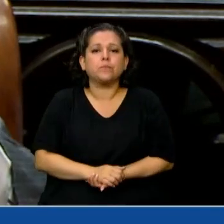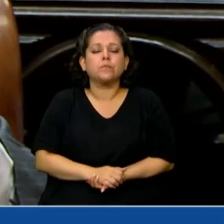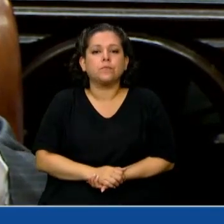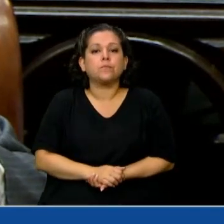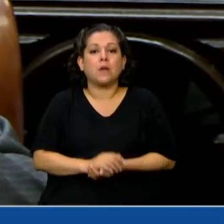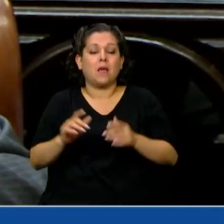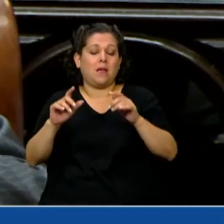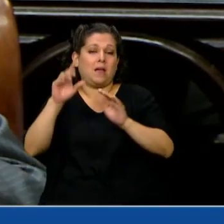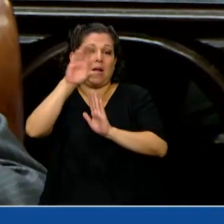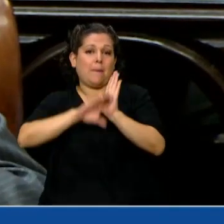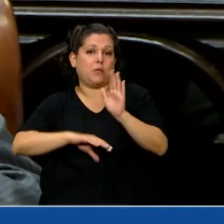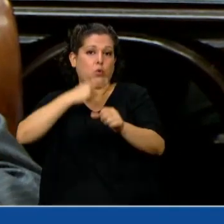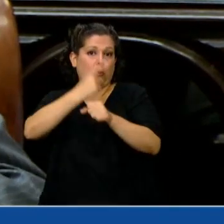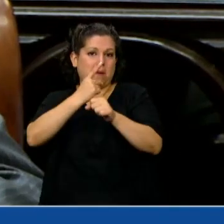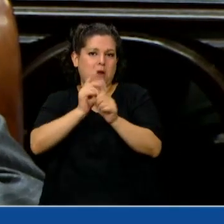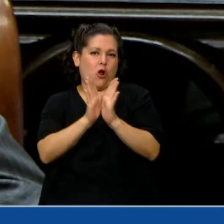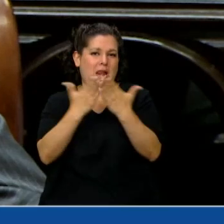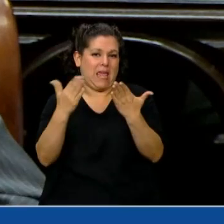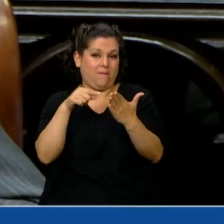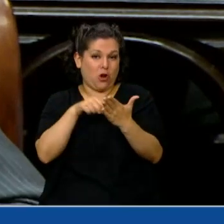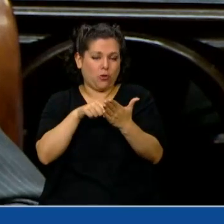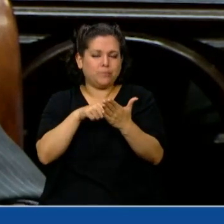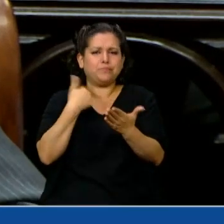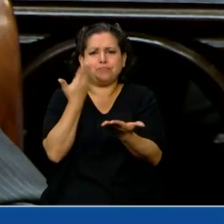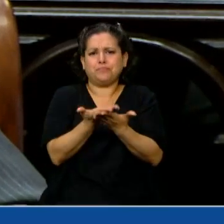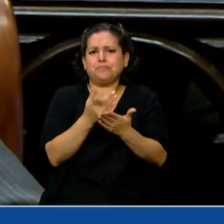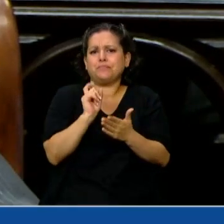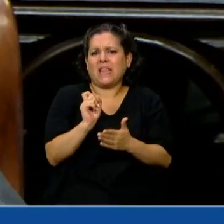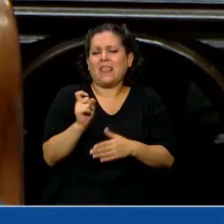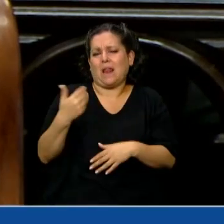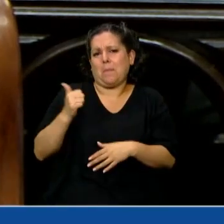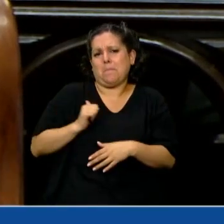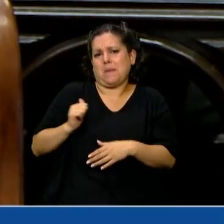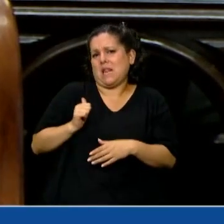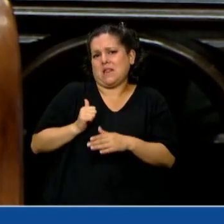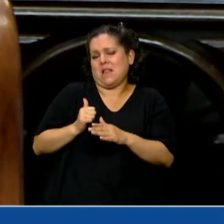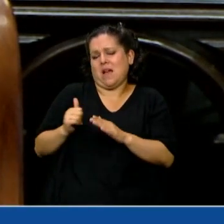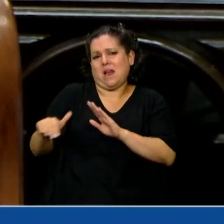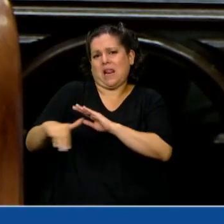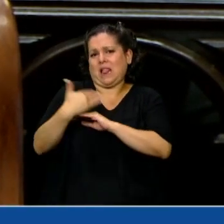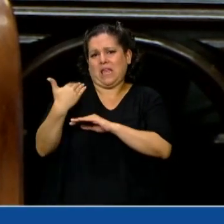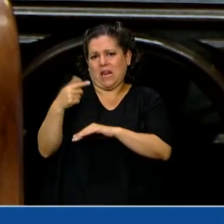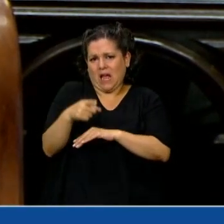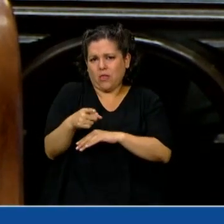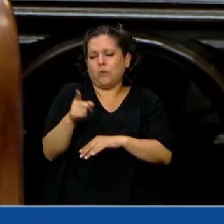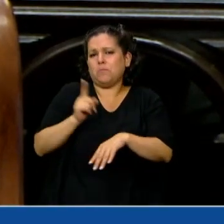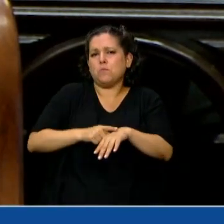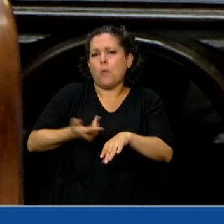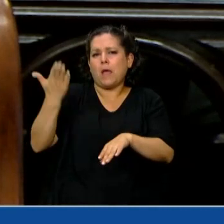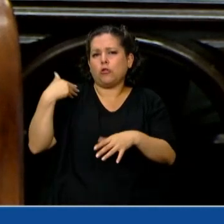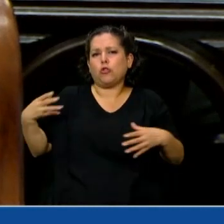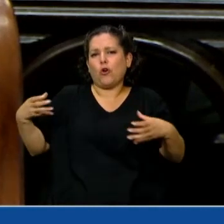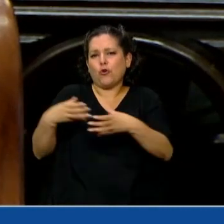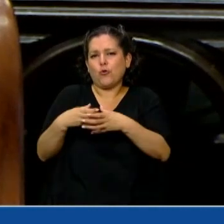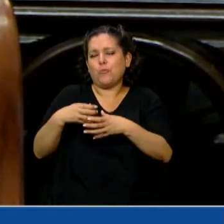En el capítulo primero de este libro, presentado por un militar retirado que participó en las sublevaciones carapintadas,